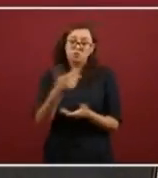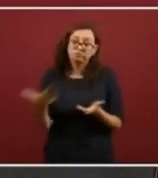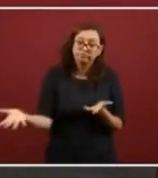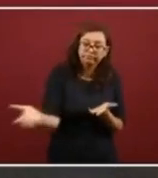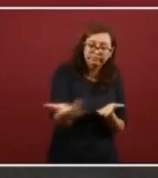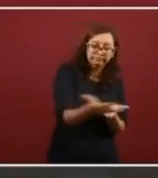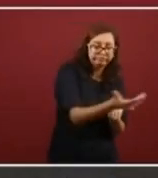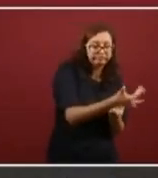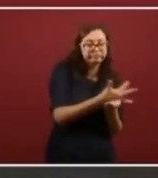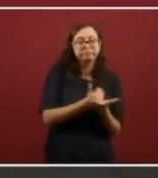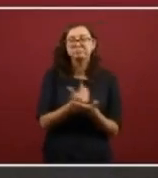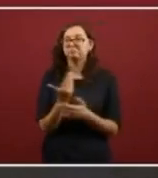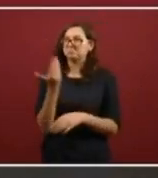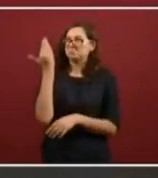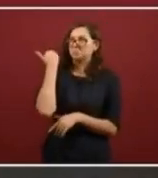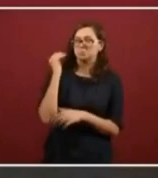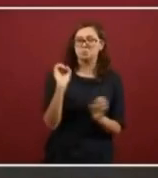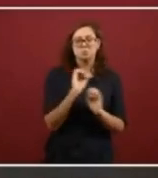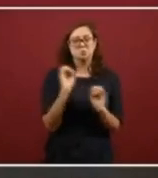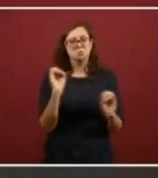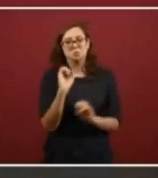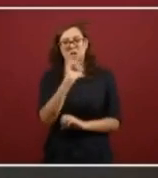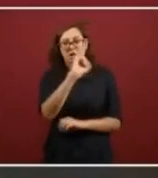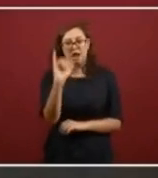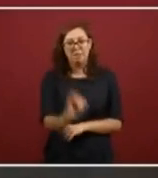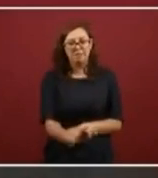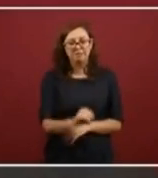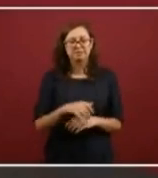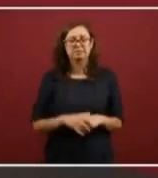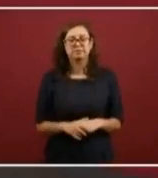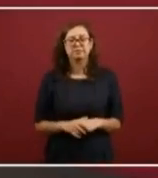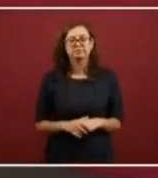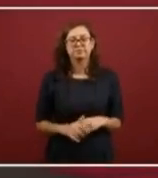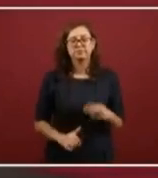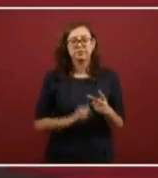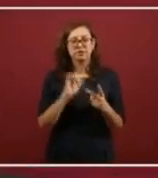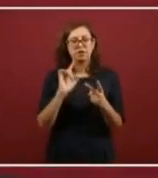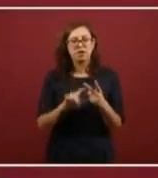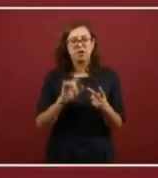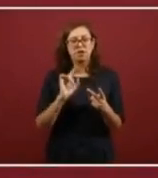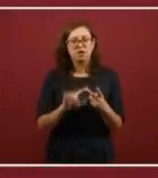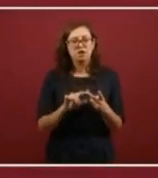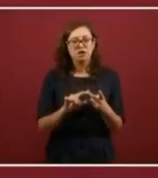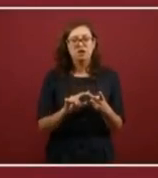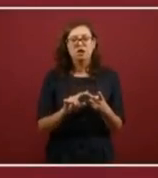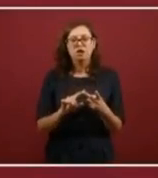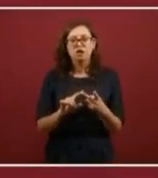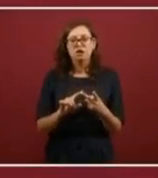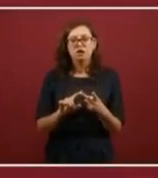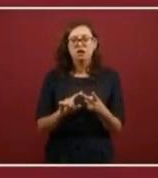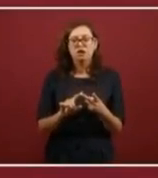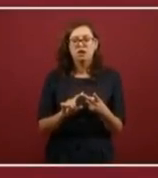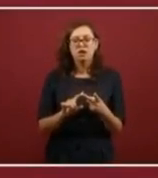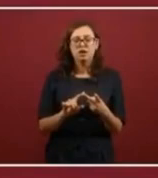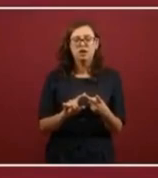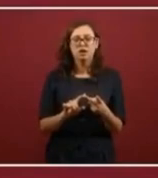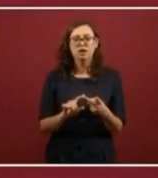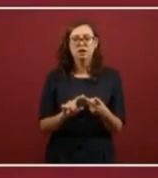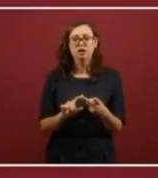Eso no existía. Y dos, no se incluía al productor de